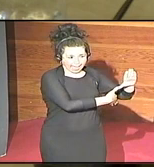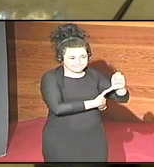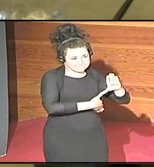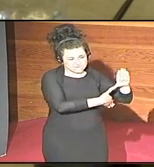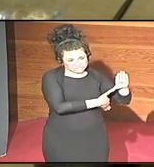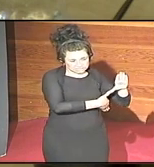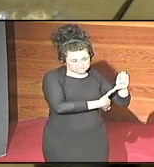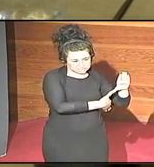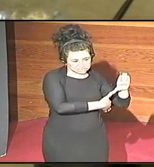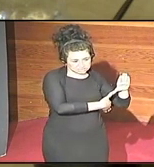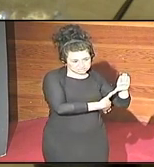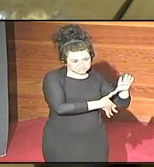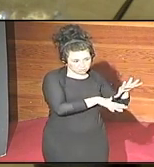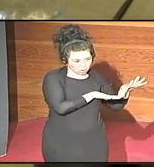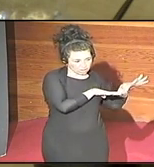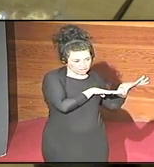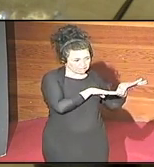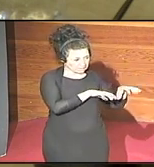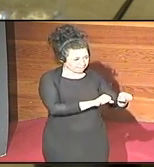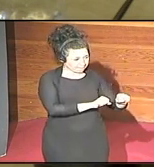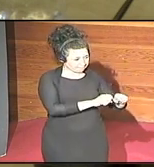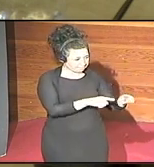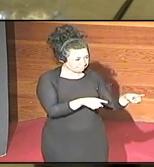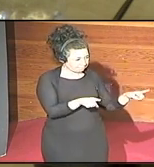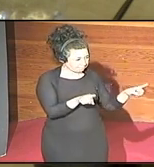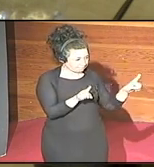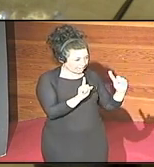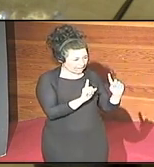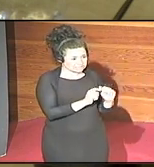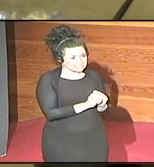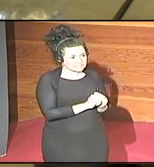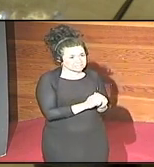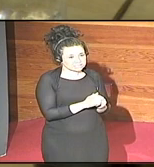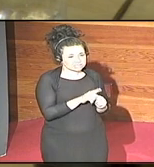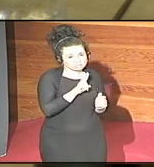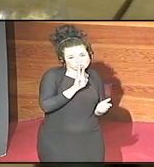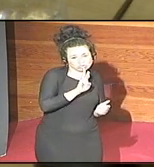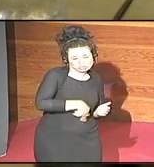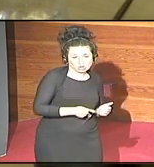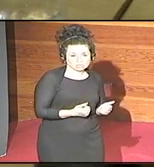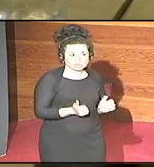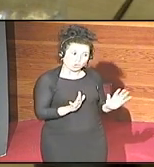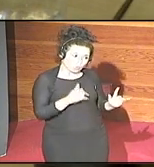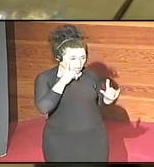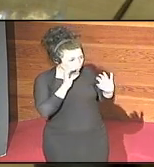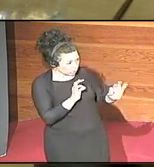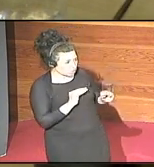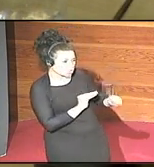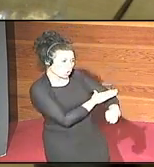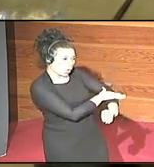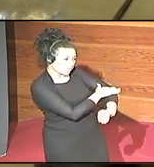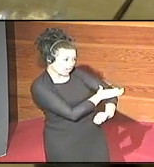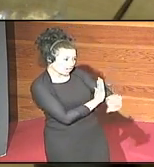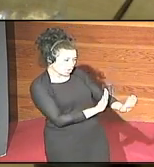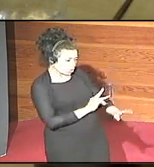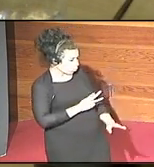imperialistas, los americanos son imperialistas, pocas veces alguien me diría, bueno, pero esto es el gobierno, esto